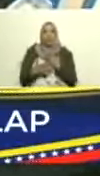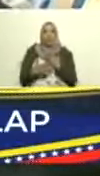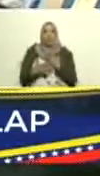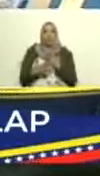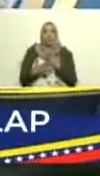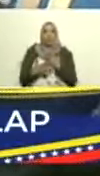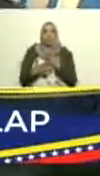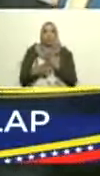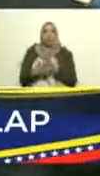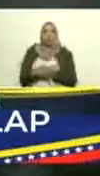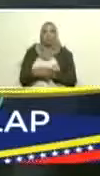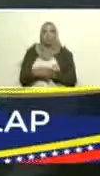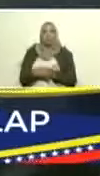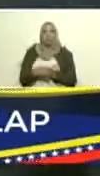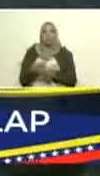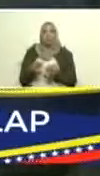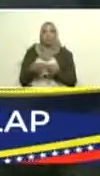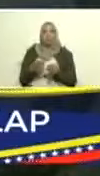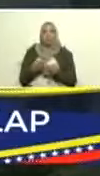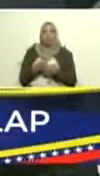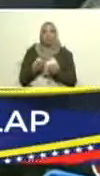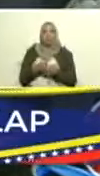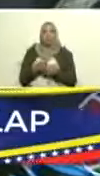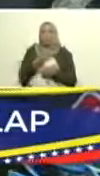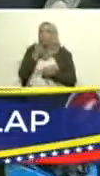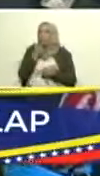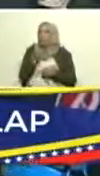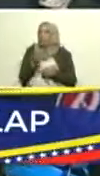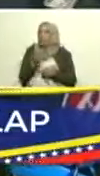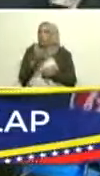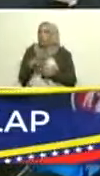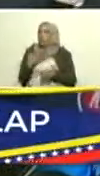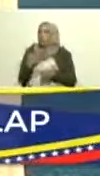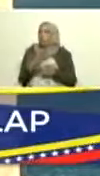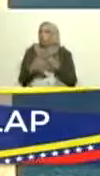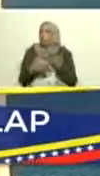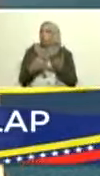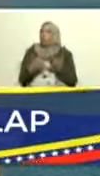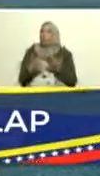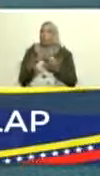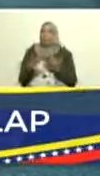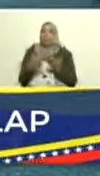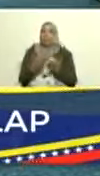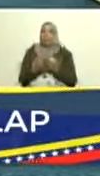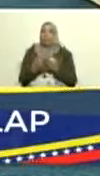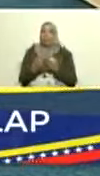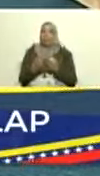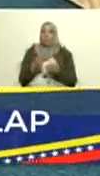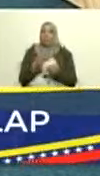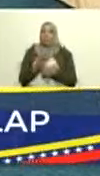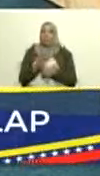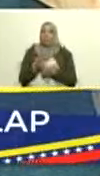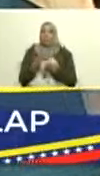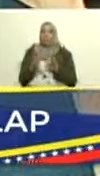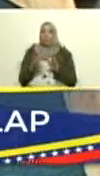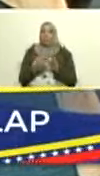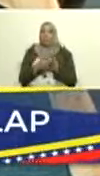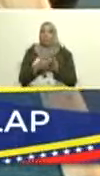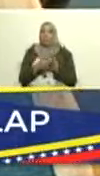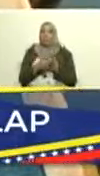para que ustedes tengan unas herramientas básicas y podamos lograr la meta de que de los 46.000